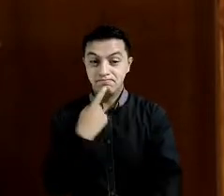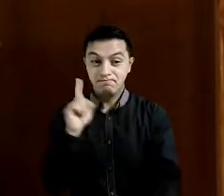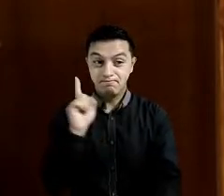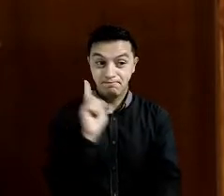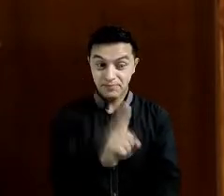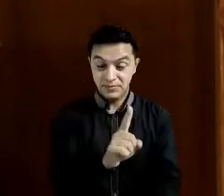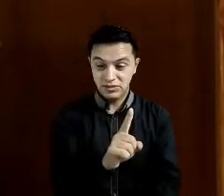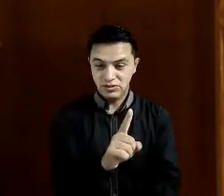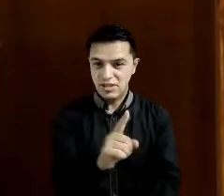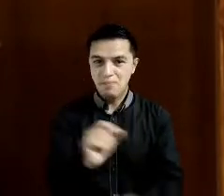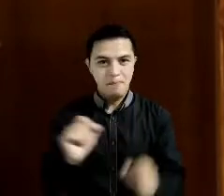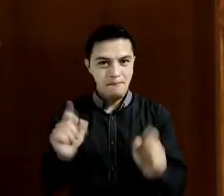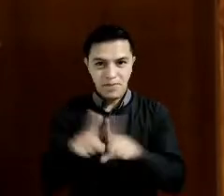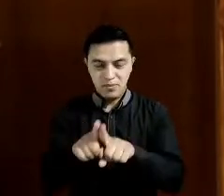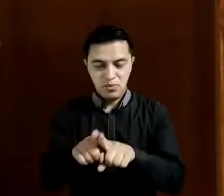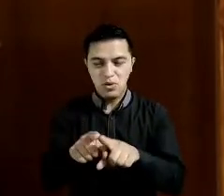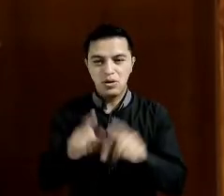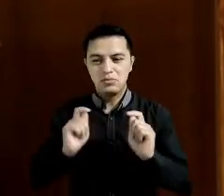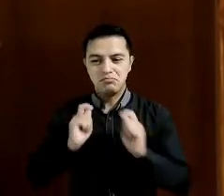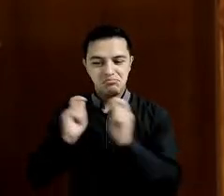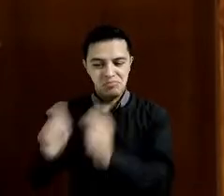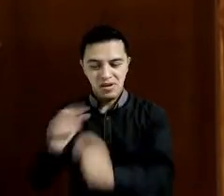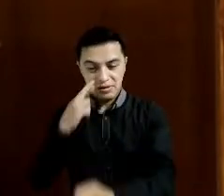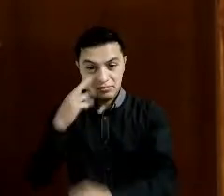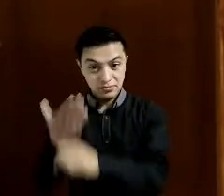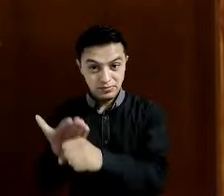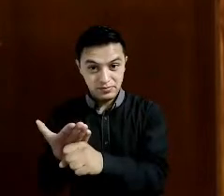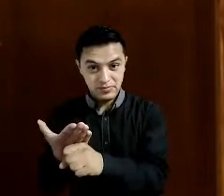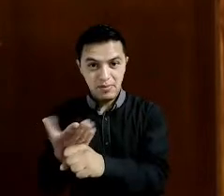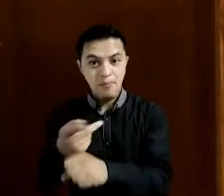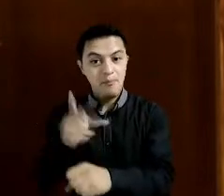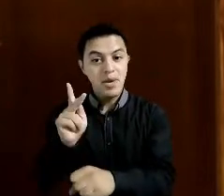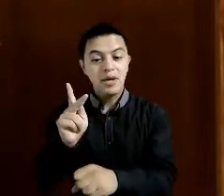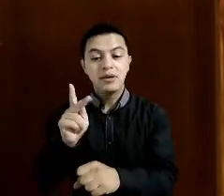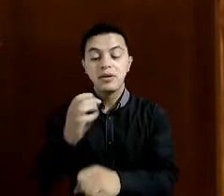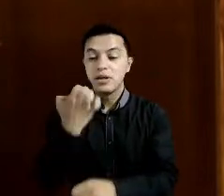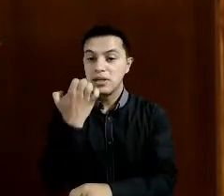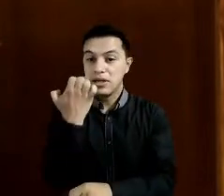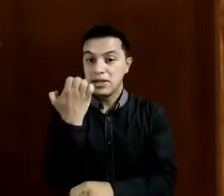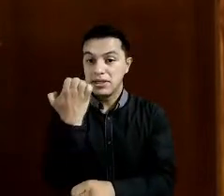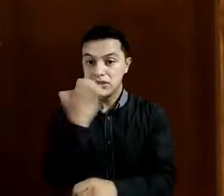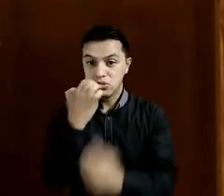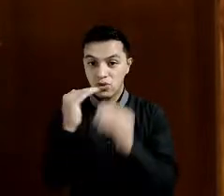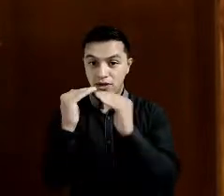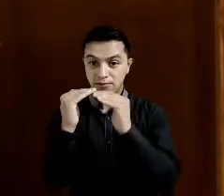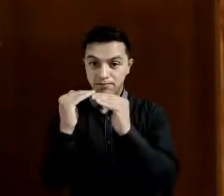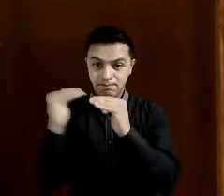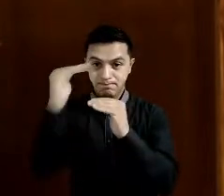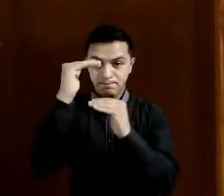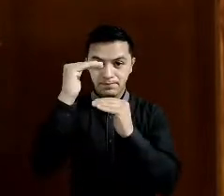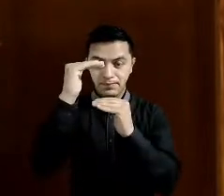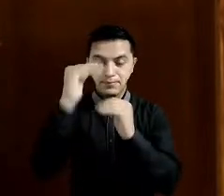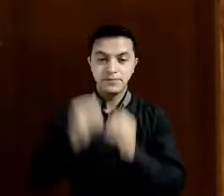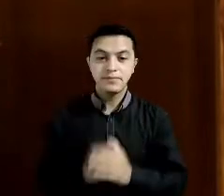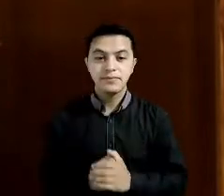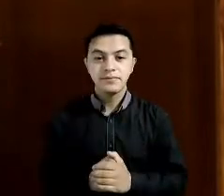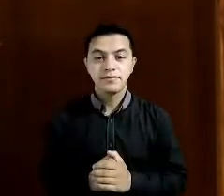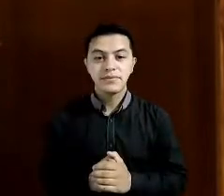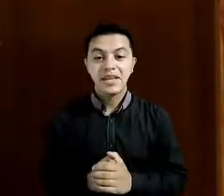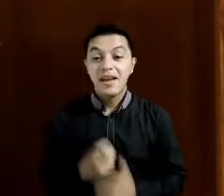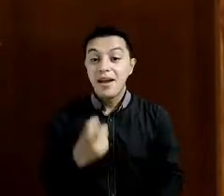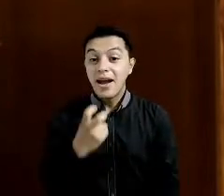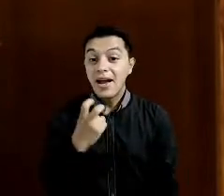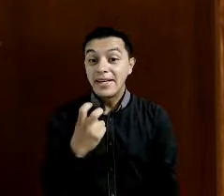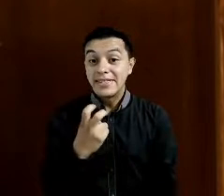con funciones y responsabilidades, pero en el nivel de la educación media superior, privan